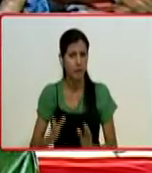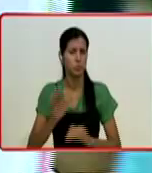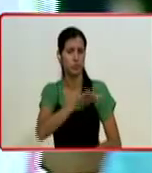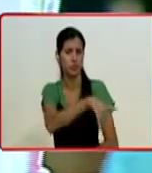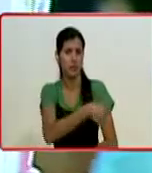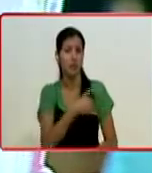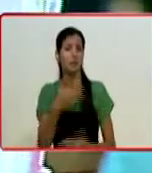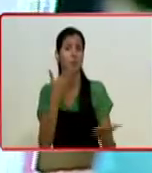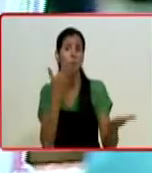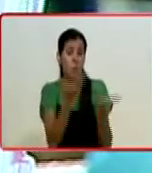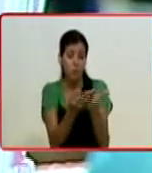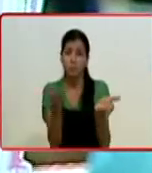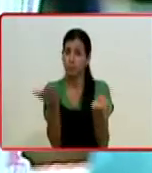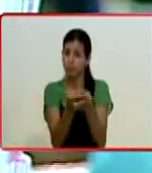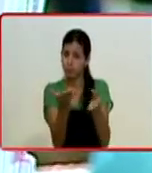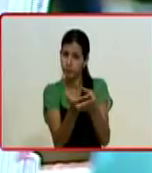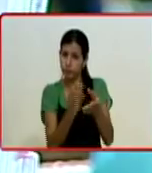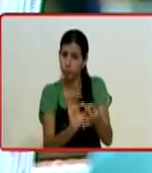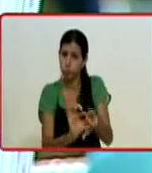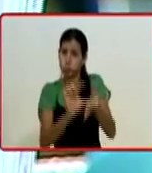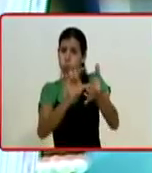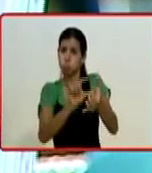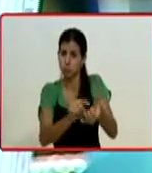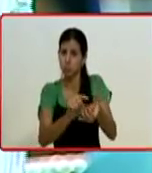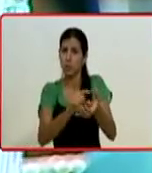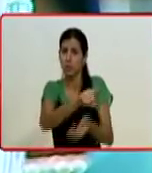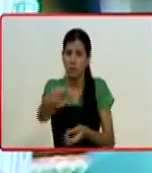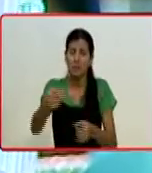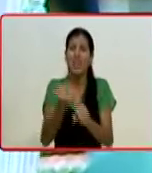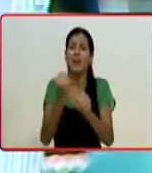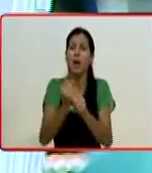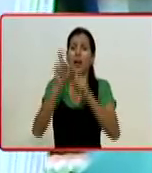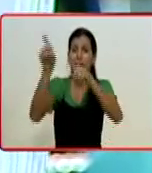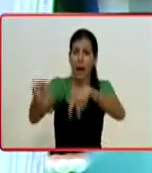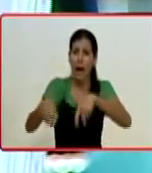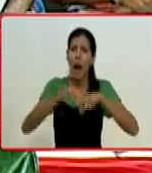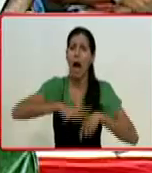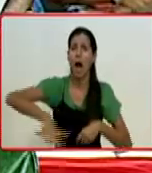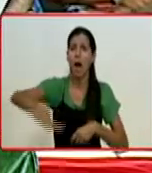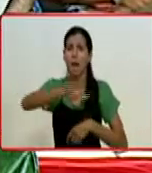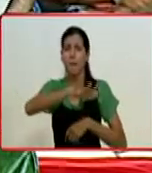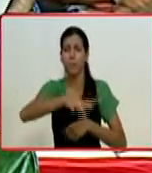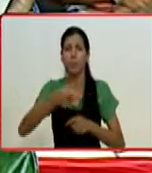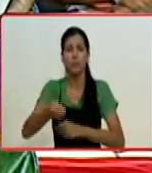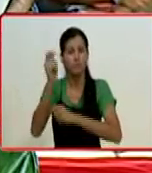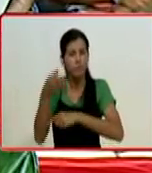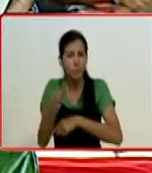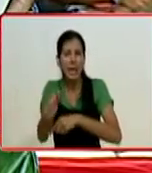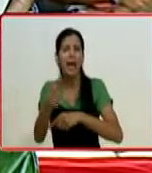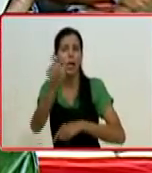pues, de los campesinos en los campos por allá, los pescadores.